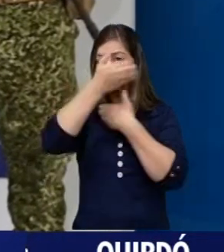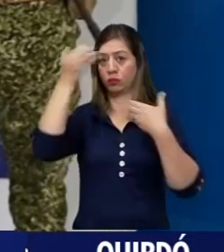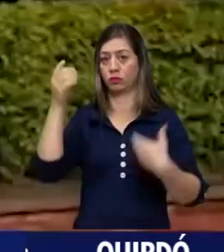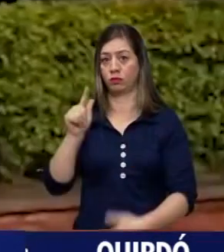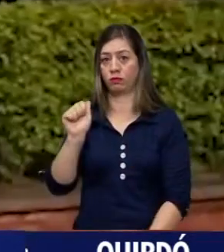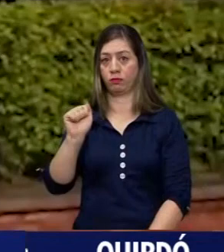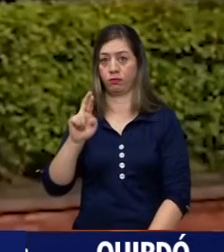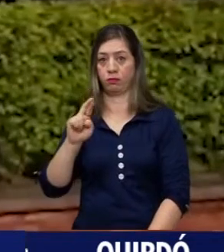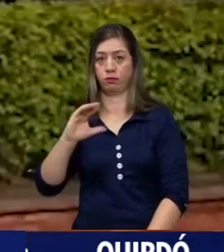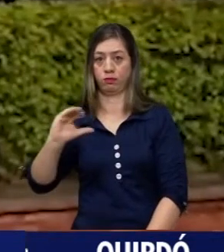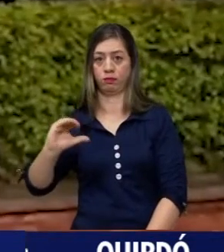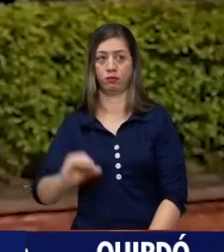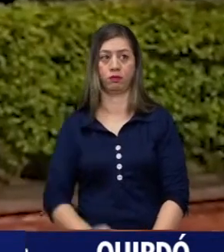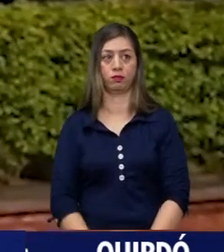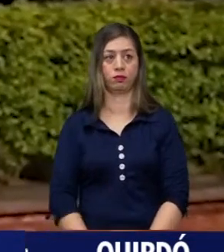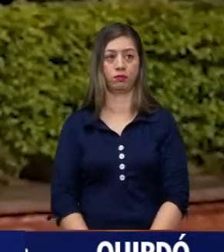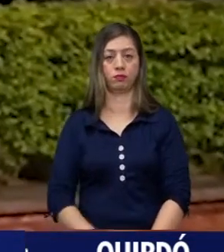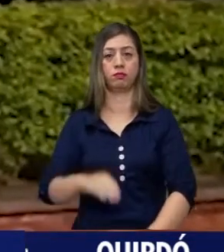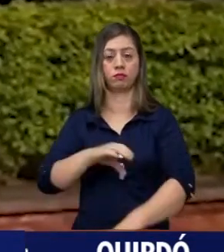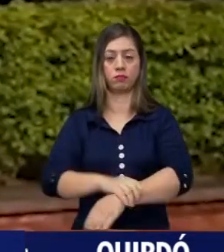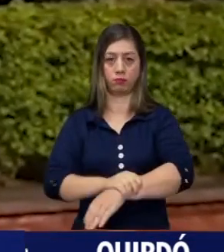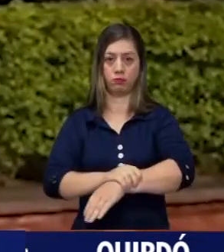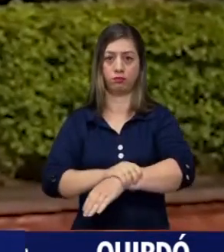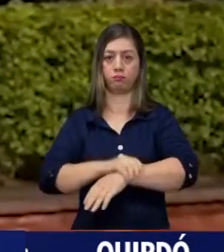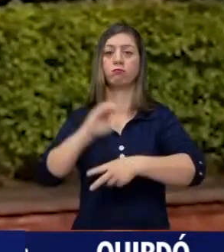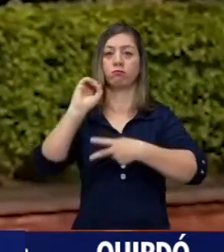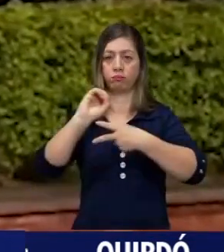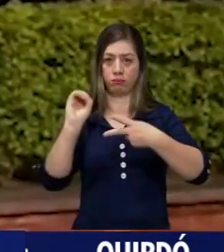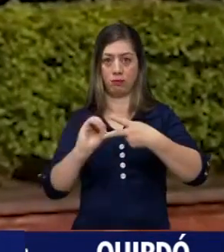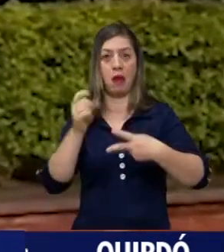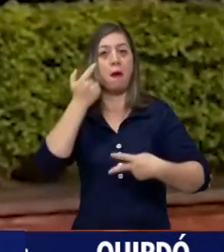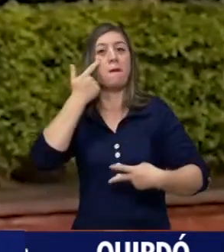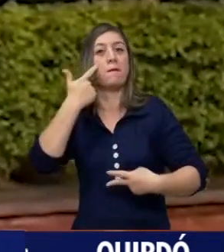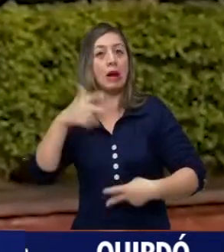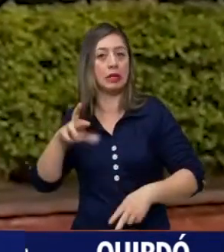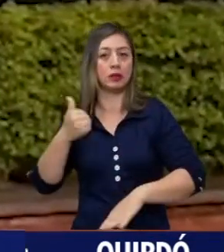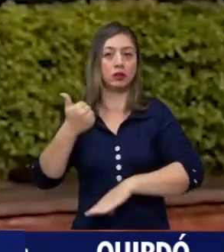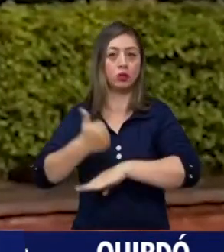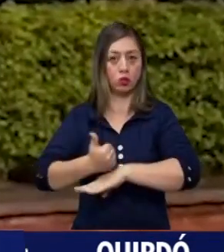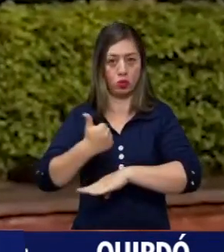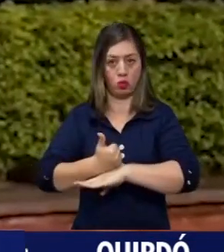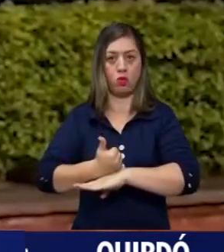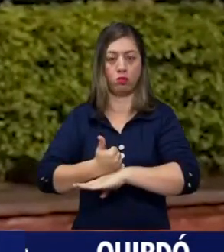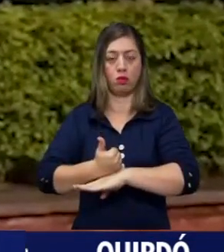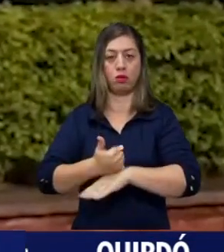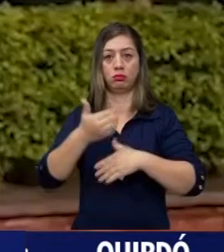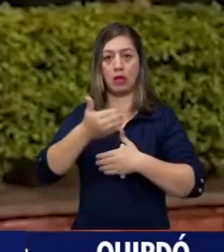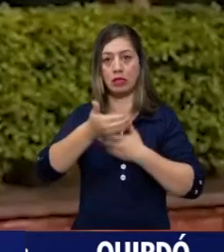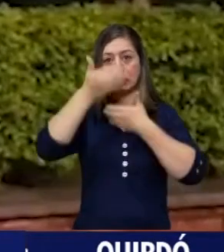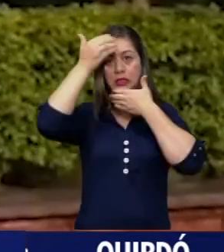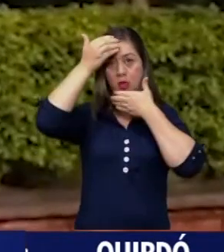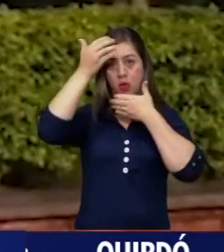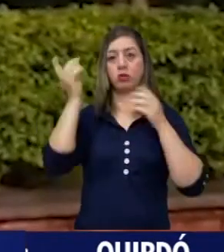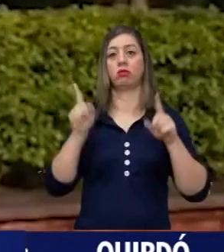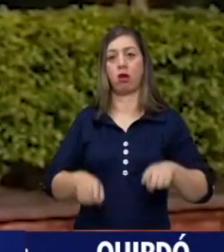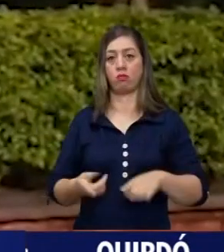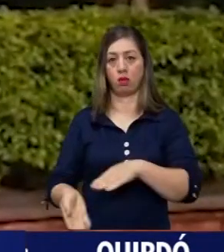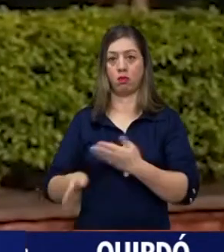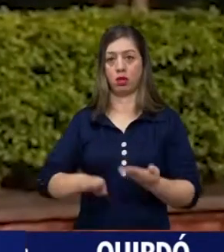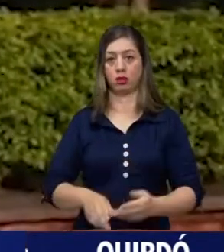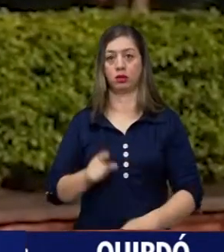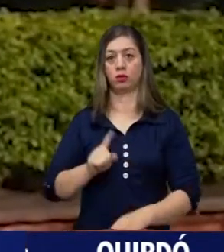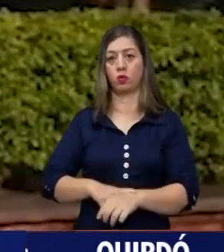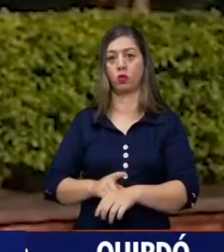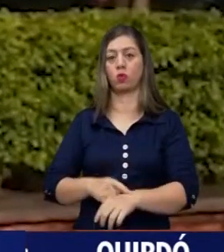FARC. Consistente en la captura de dos personas señaladas de ser los responsables de un secuestro en Buenaventura. Los hechos ocurrieron el